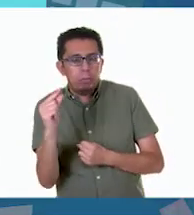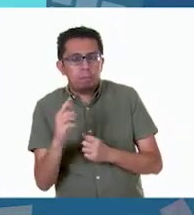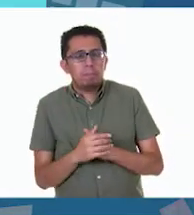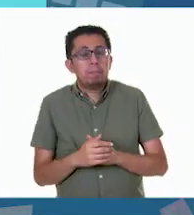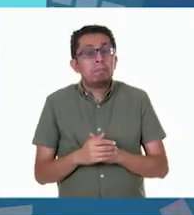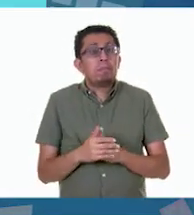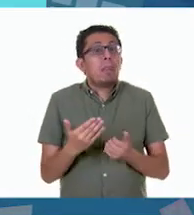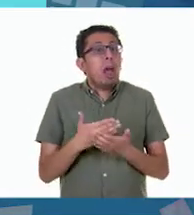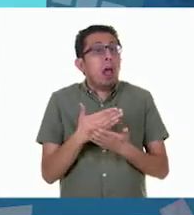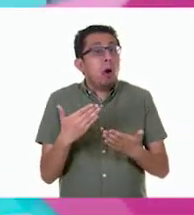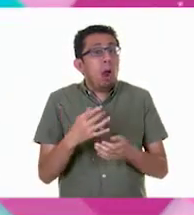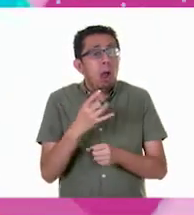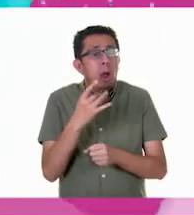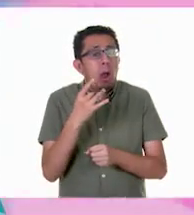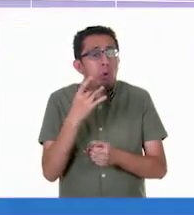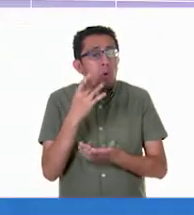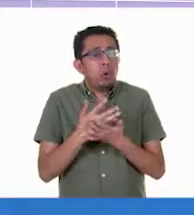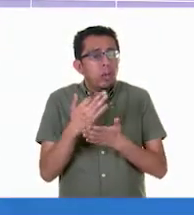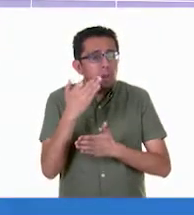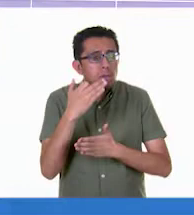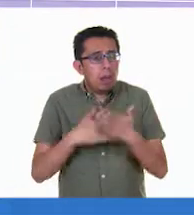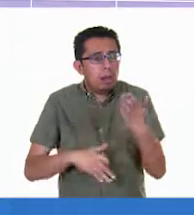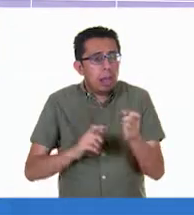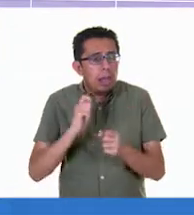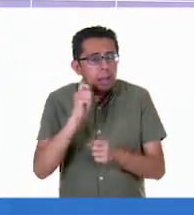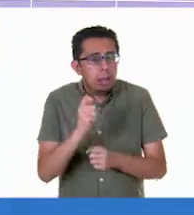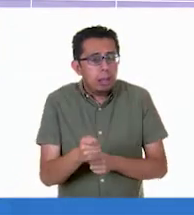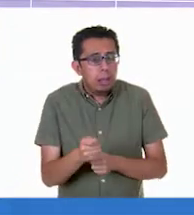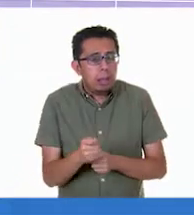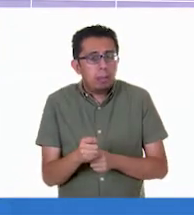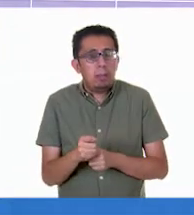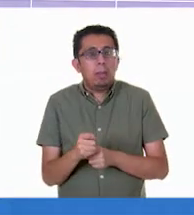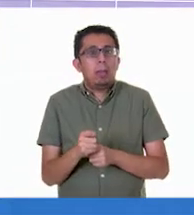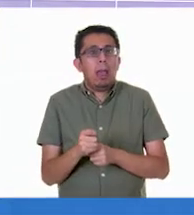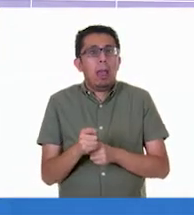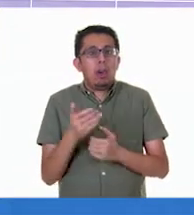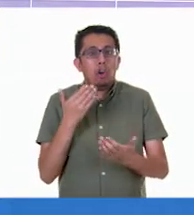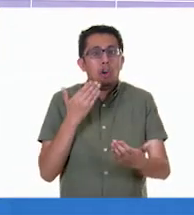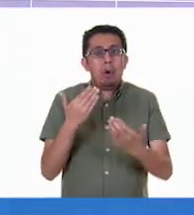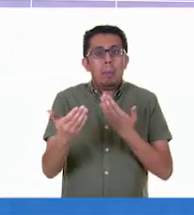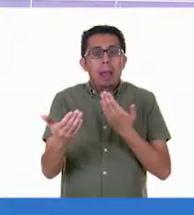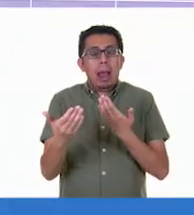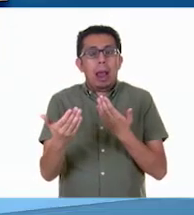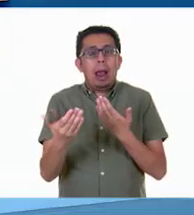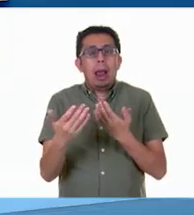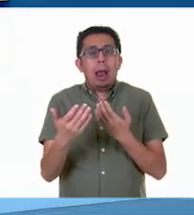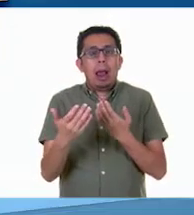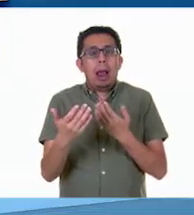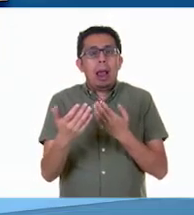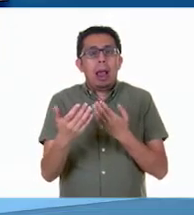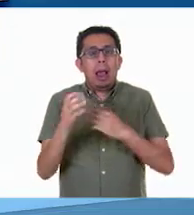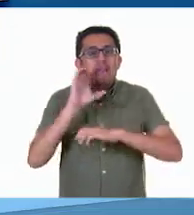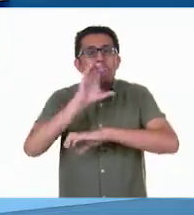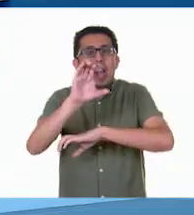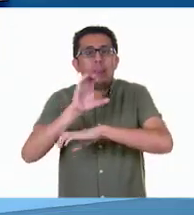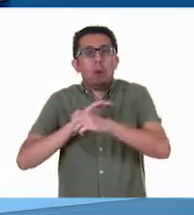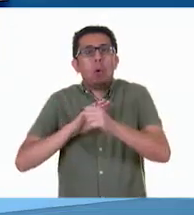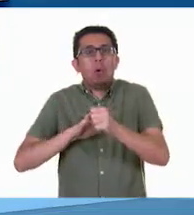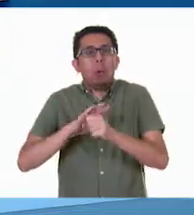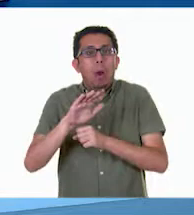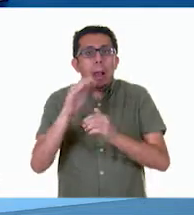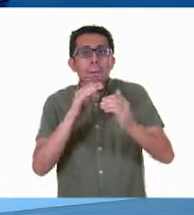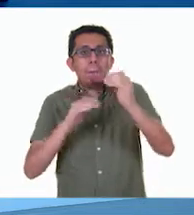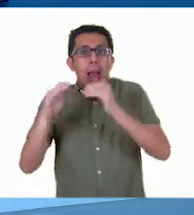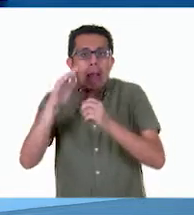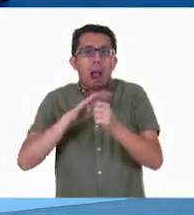lo único que nos falta por determinar es qué fracción es mayor o menor. Tengo una idea de cómo